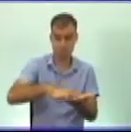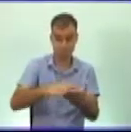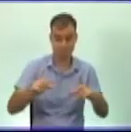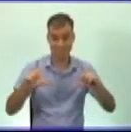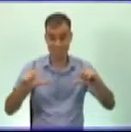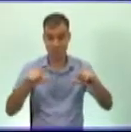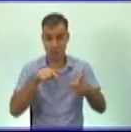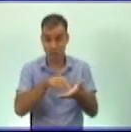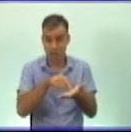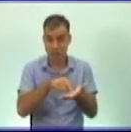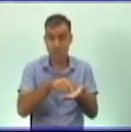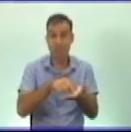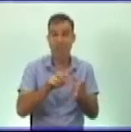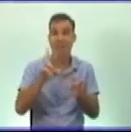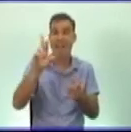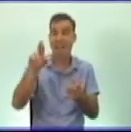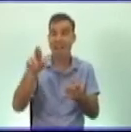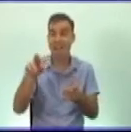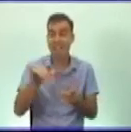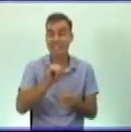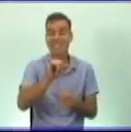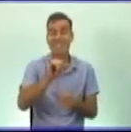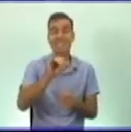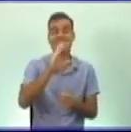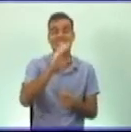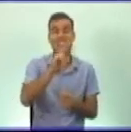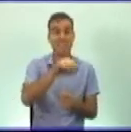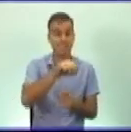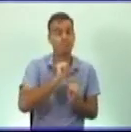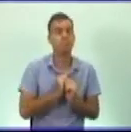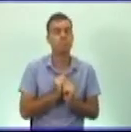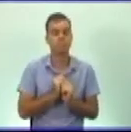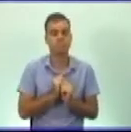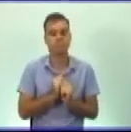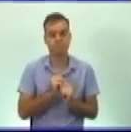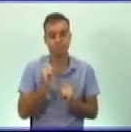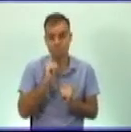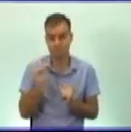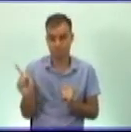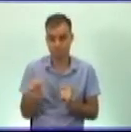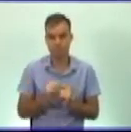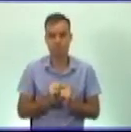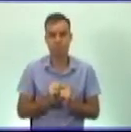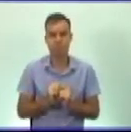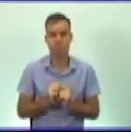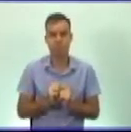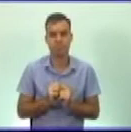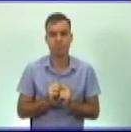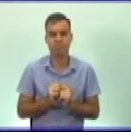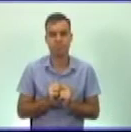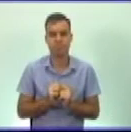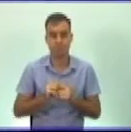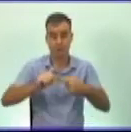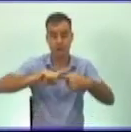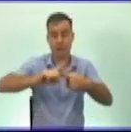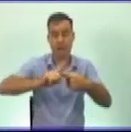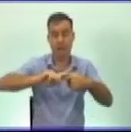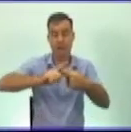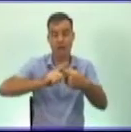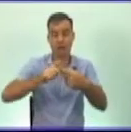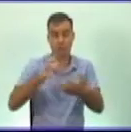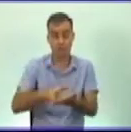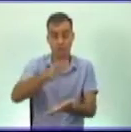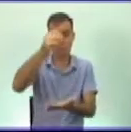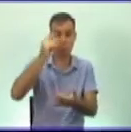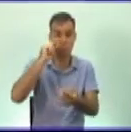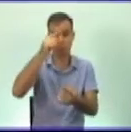6 centímetros y se conoce el ángulo de abertura, ¿verdad? 6 centímetros y el ángulo de abertura, ahí está